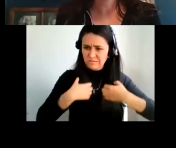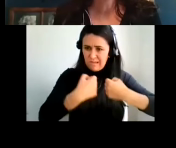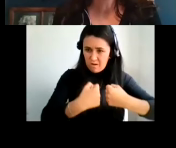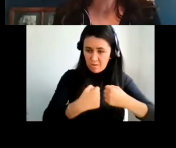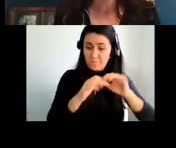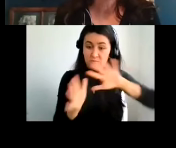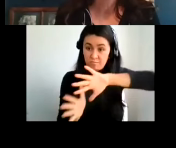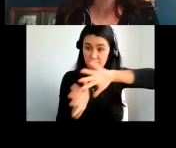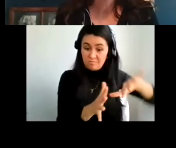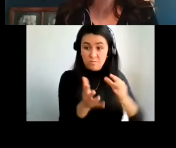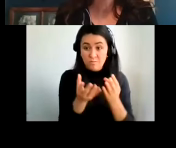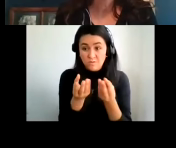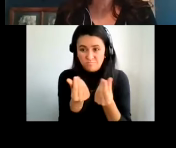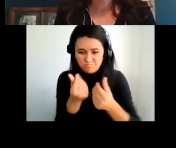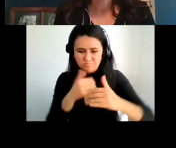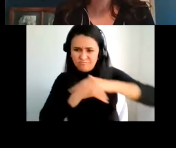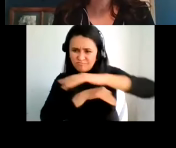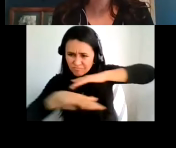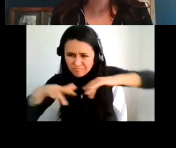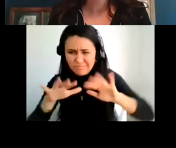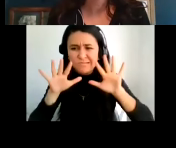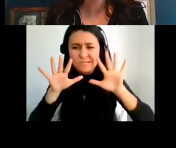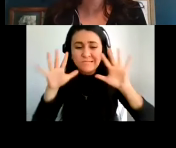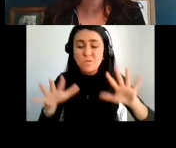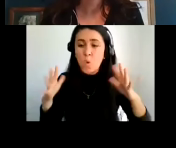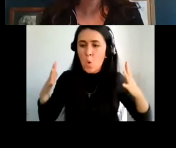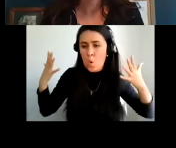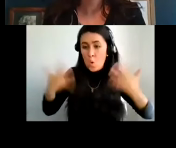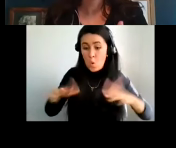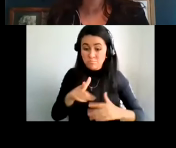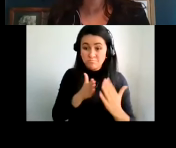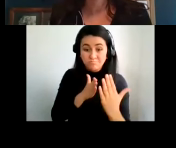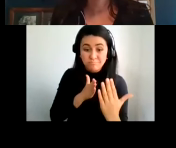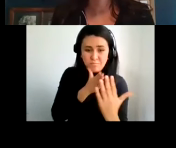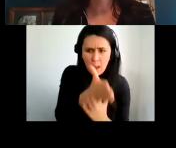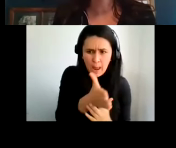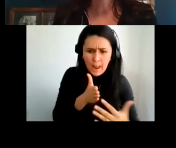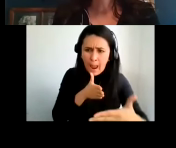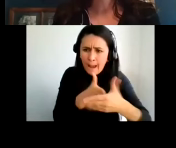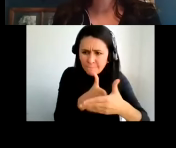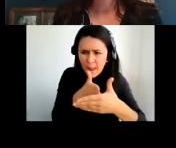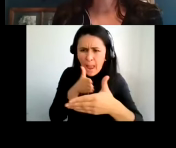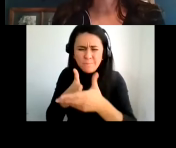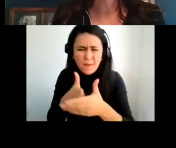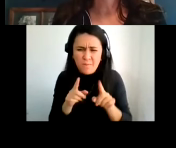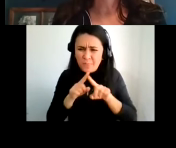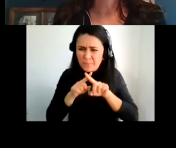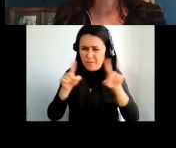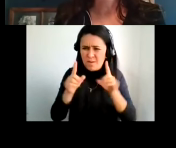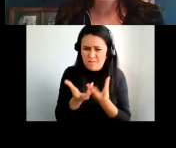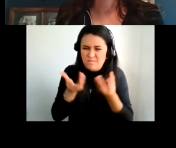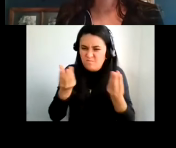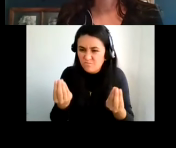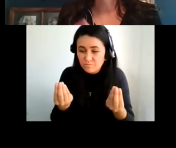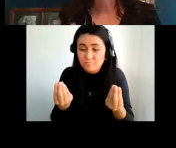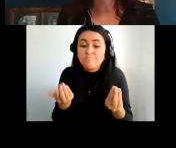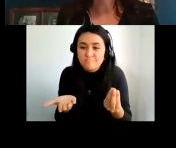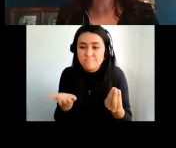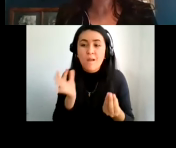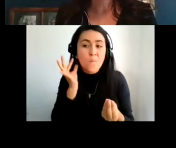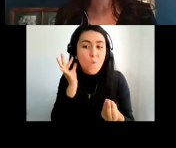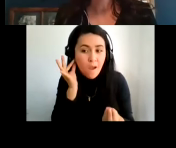socioeconómicas, nos podríamos dar cuenta que la experiencia de esas barreras de acceso es diferente, por ejemplo, entre los distintos grupos de mujeres,